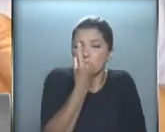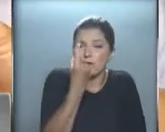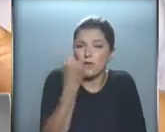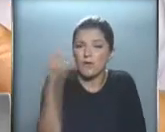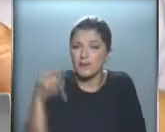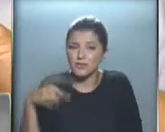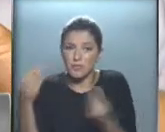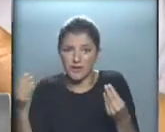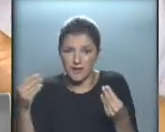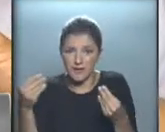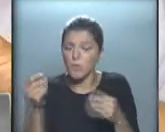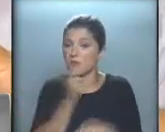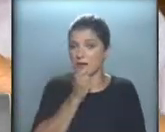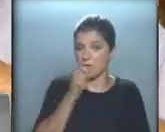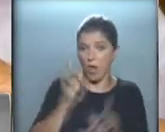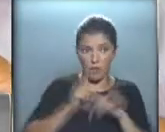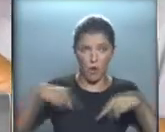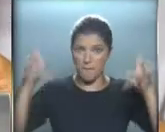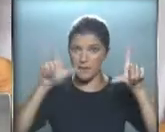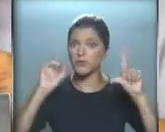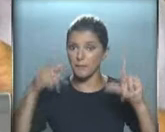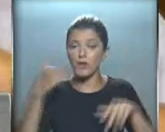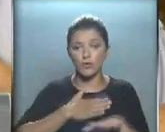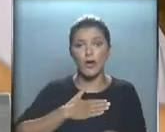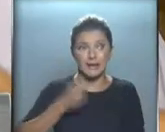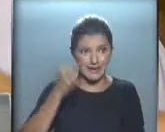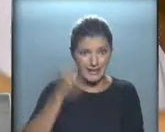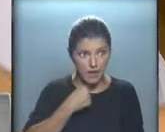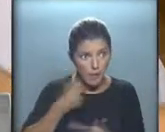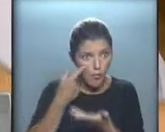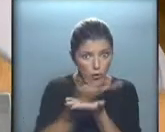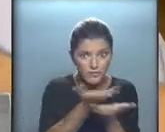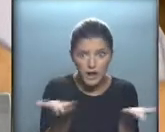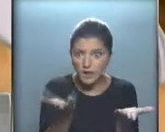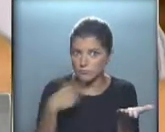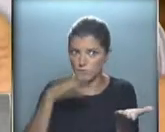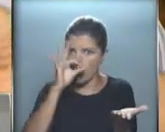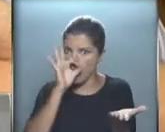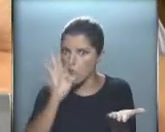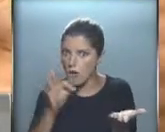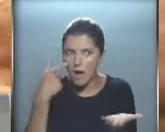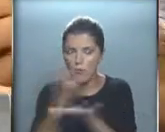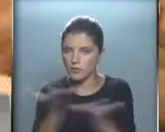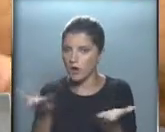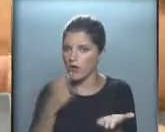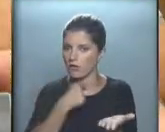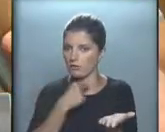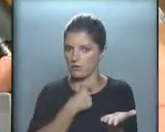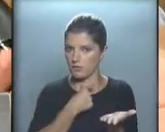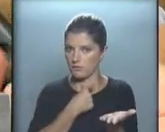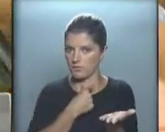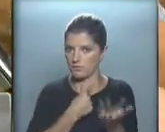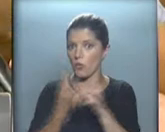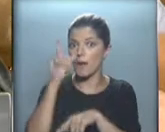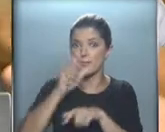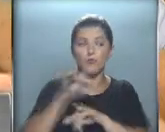es entorpecer. Es más, con los mismos medios, en un momento quisimos sacar nosotros a la luz y esto nunca salió. Esto nunca dejaron que nadie pueda